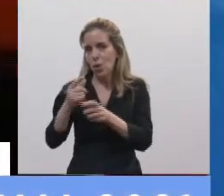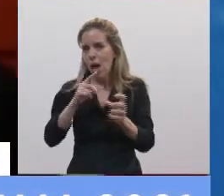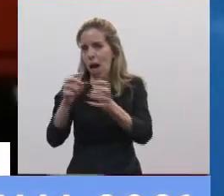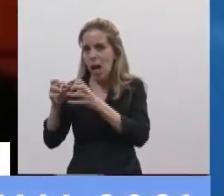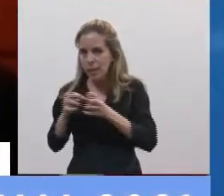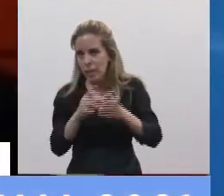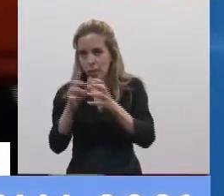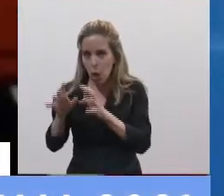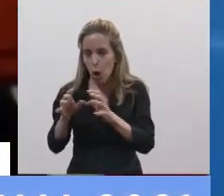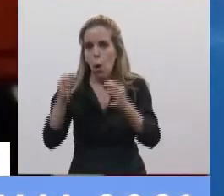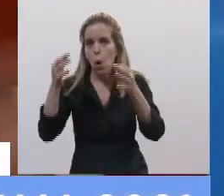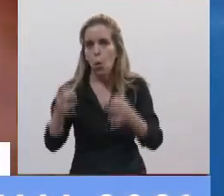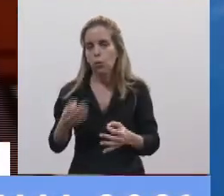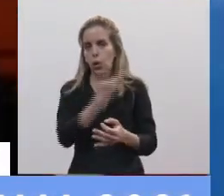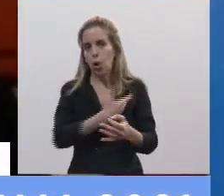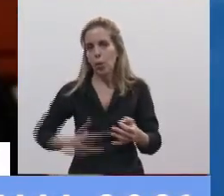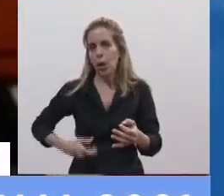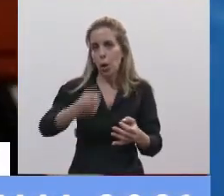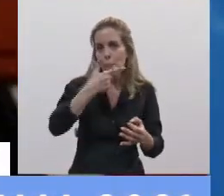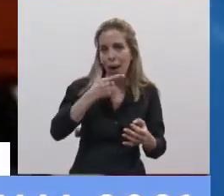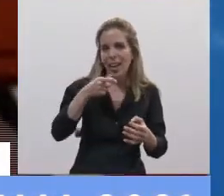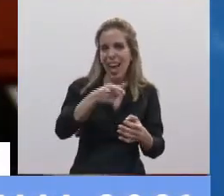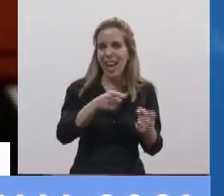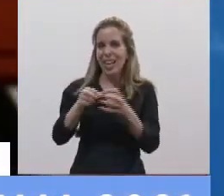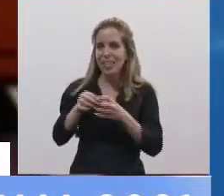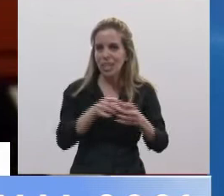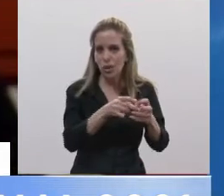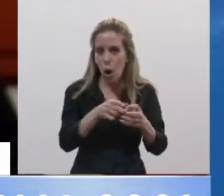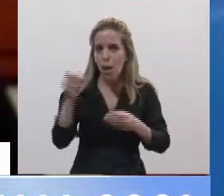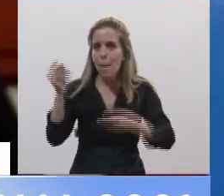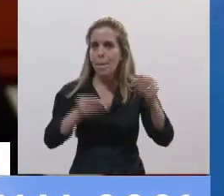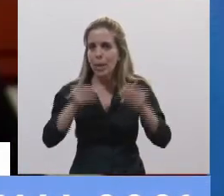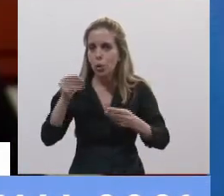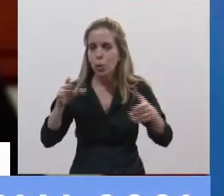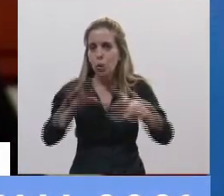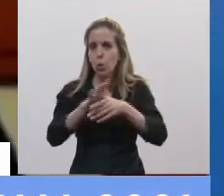presupuesto de un gobierno saliente cuando había un gobierno entrante y entonces debía